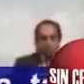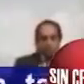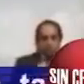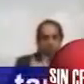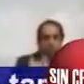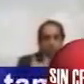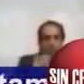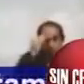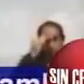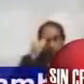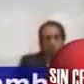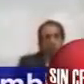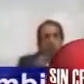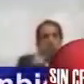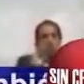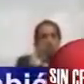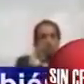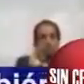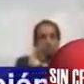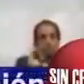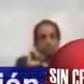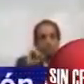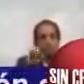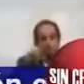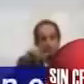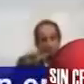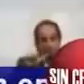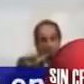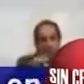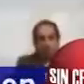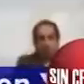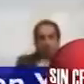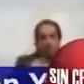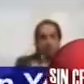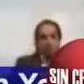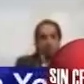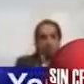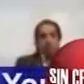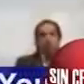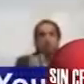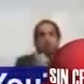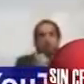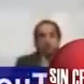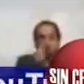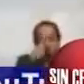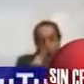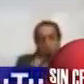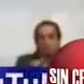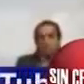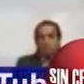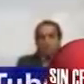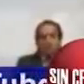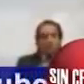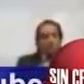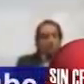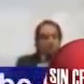la Fiscalía General de Justicia de la Ciudad de México, pues en ese instante inician las investigaciones.